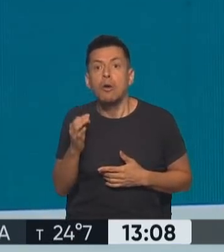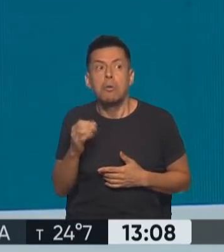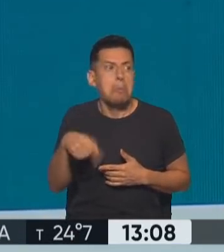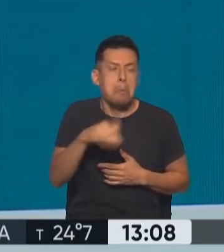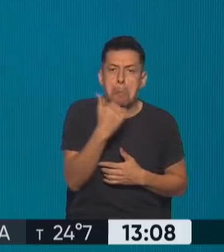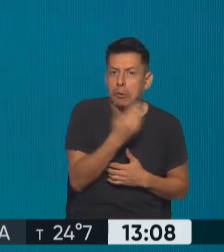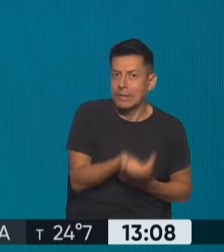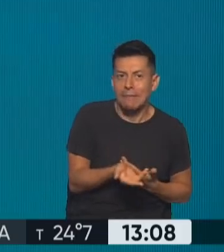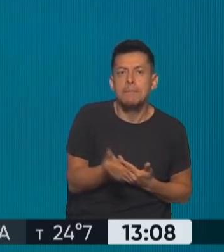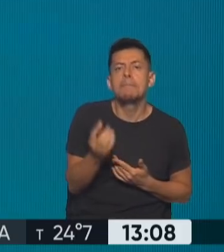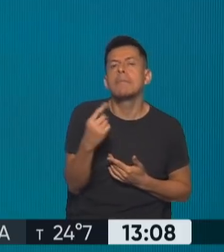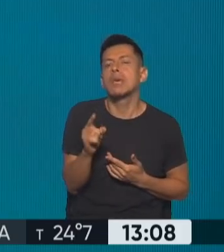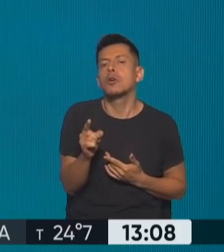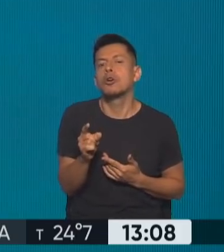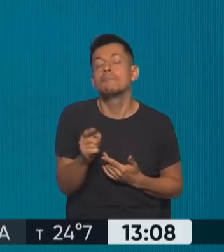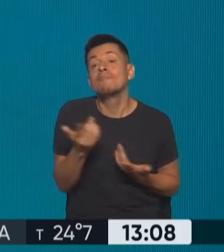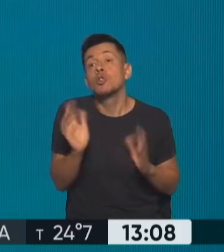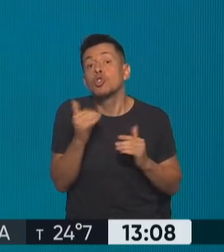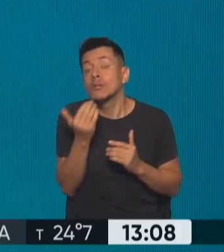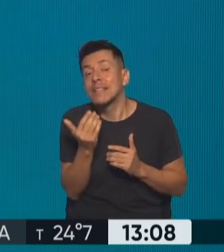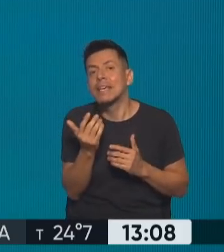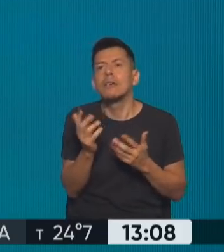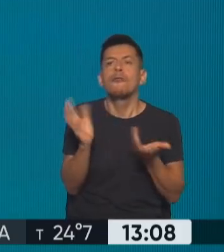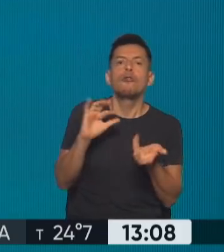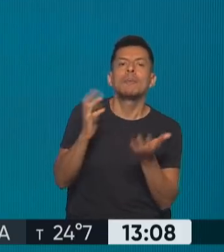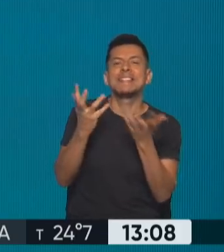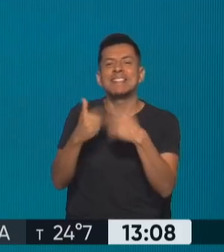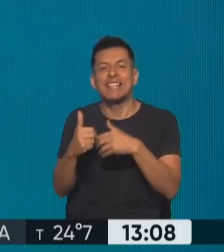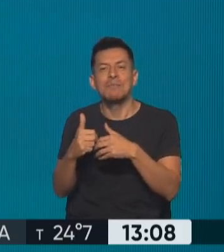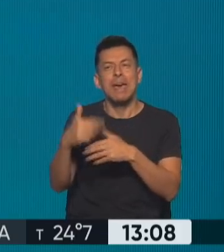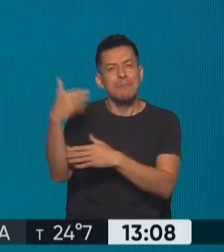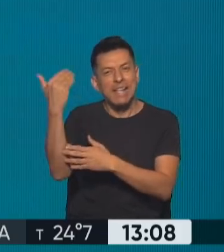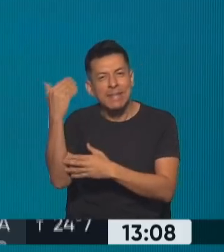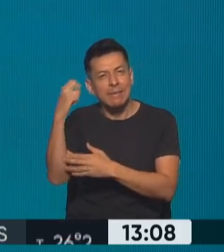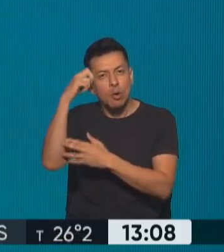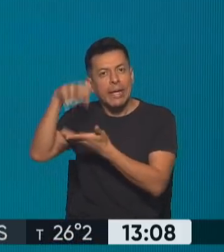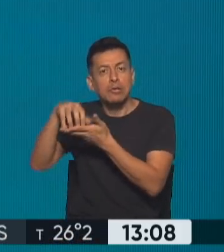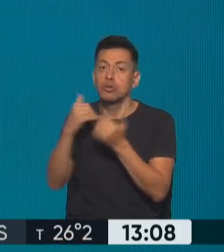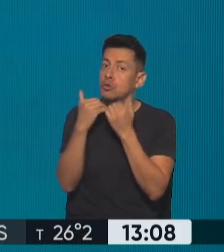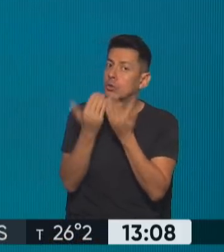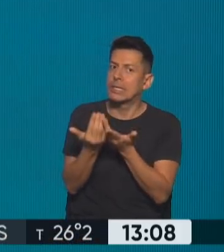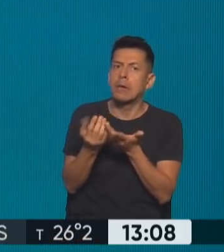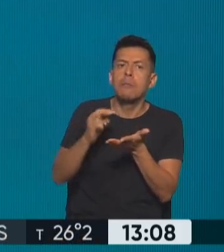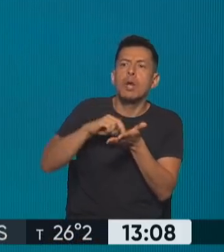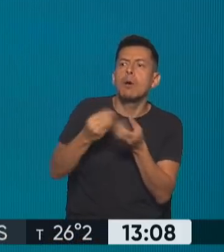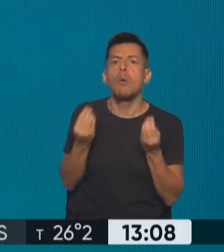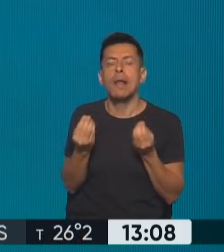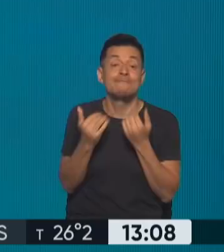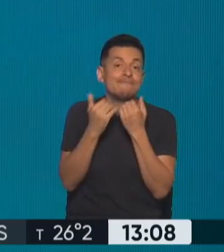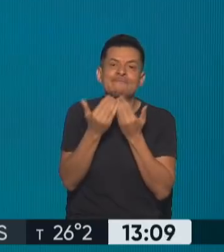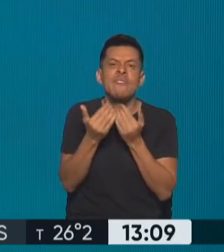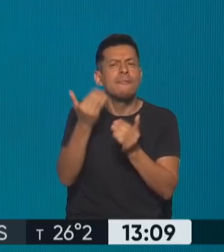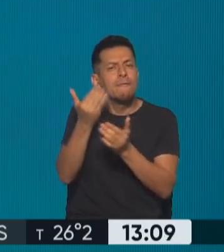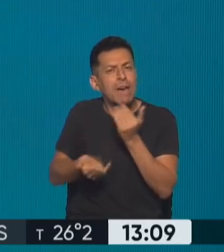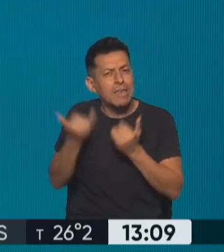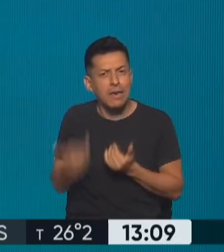pero no sé si será el sistema parlamentarista o qué, pero hay déficit